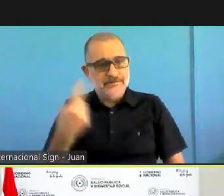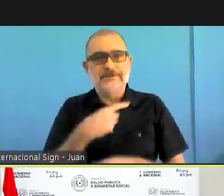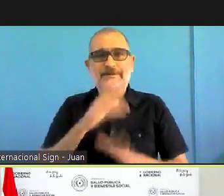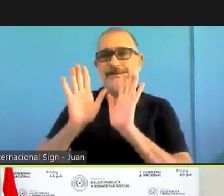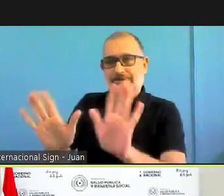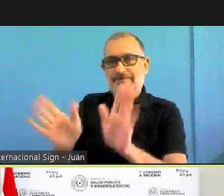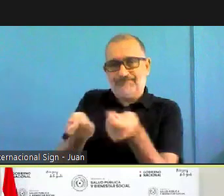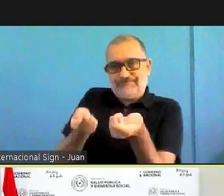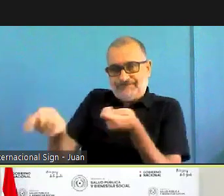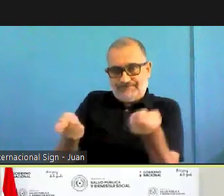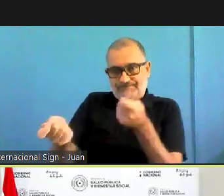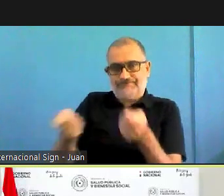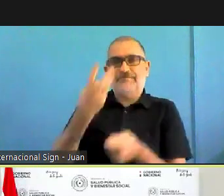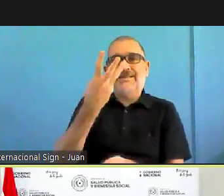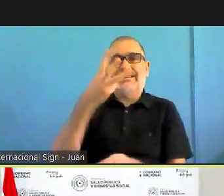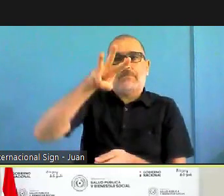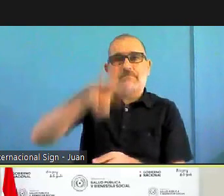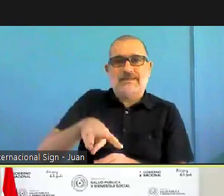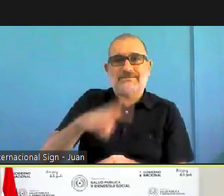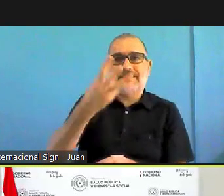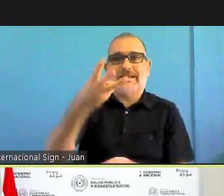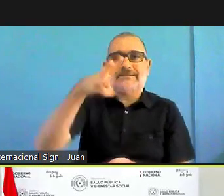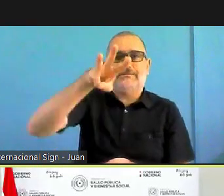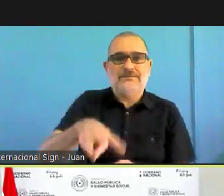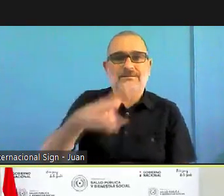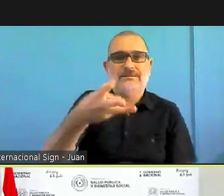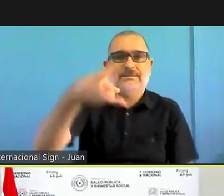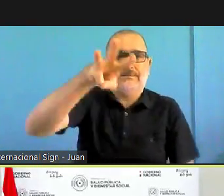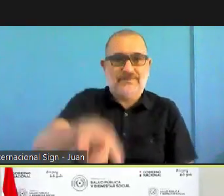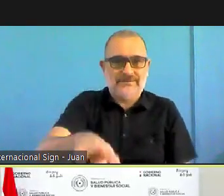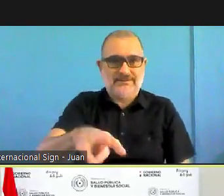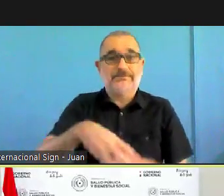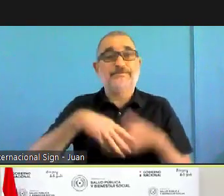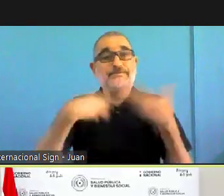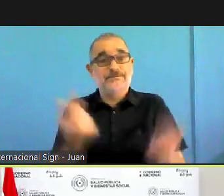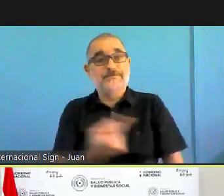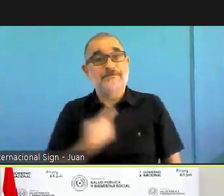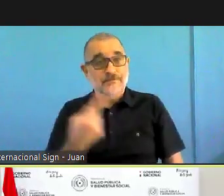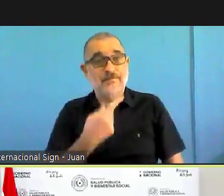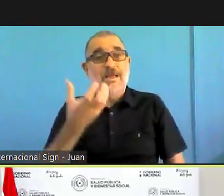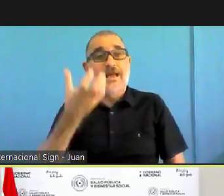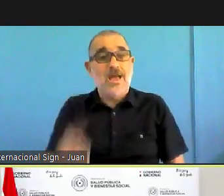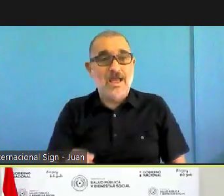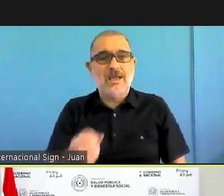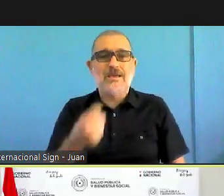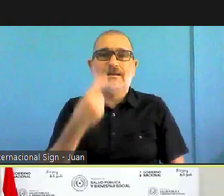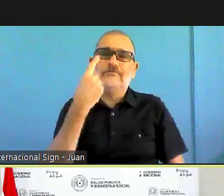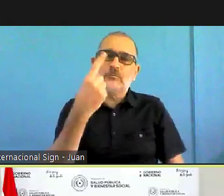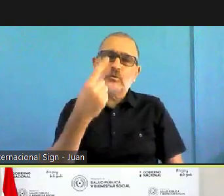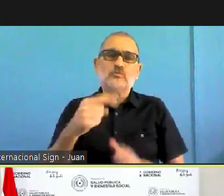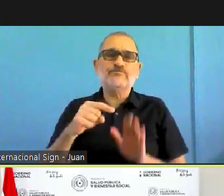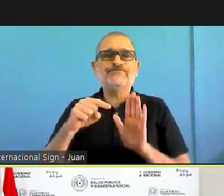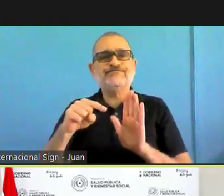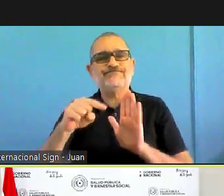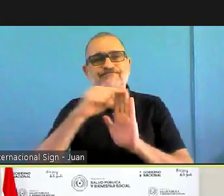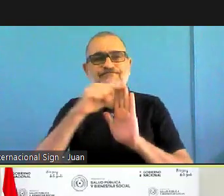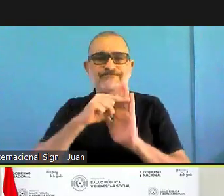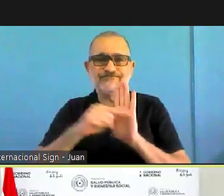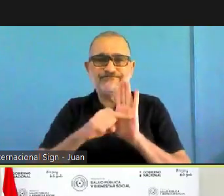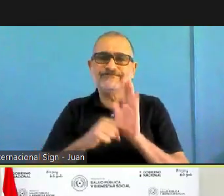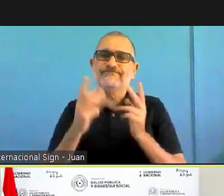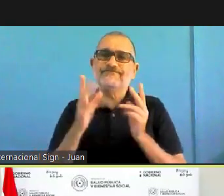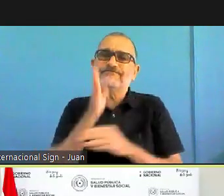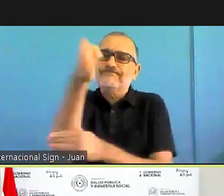el punto de vista integral de la salud. Siguiente. Desde el punto de vista de salud mental también, la salud mental, la